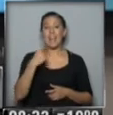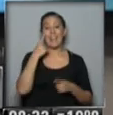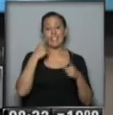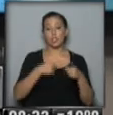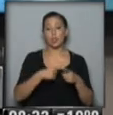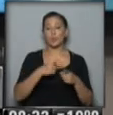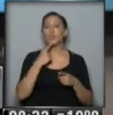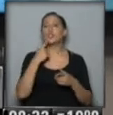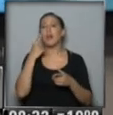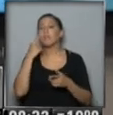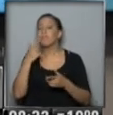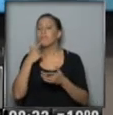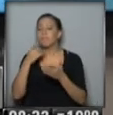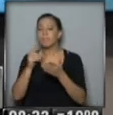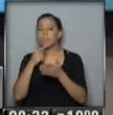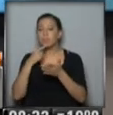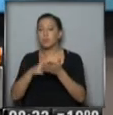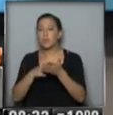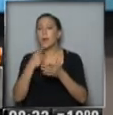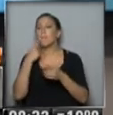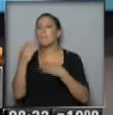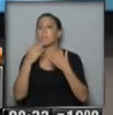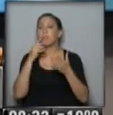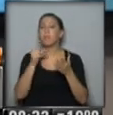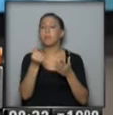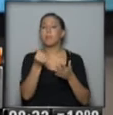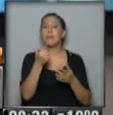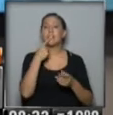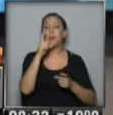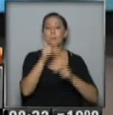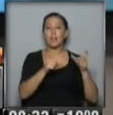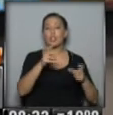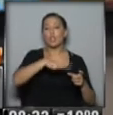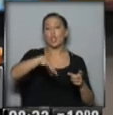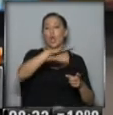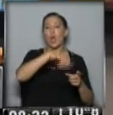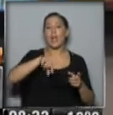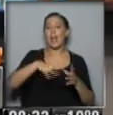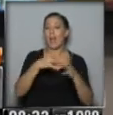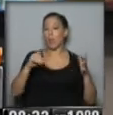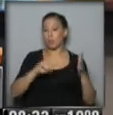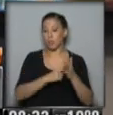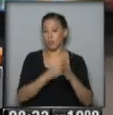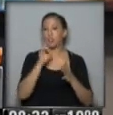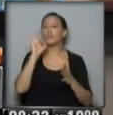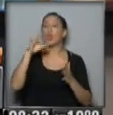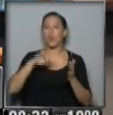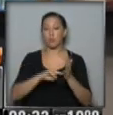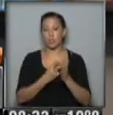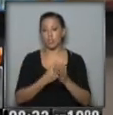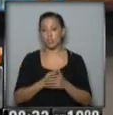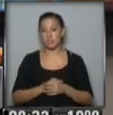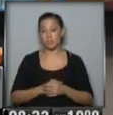de estadística y censos elabora un índice de precios al consumidor del área geográfica del gran buenos aires- solamente el gran buenos aires